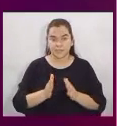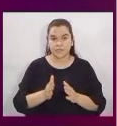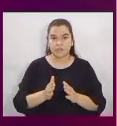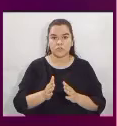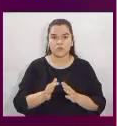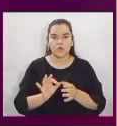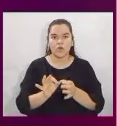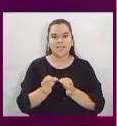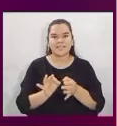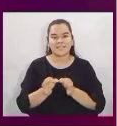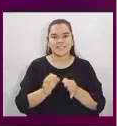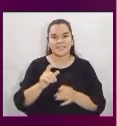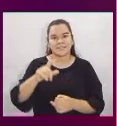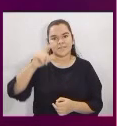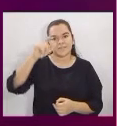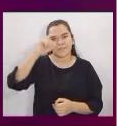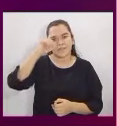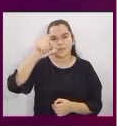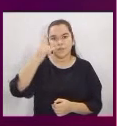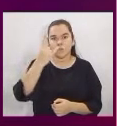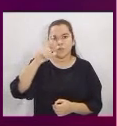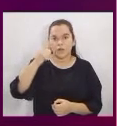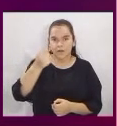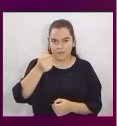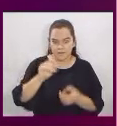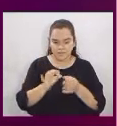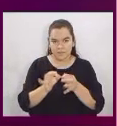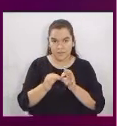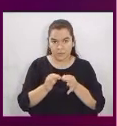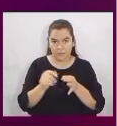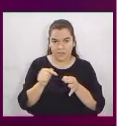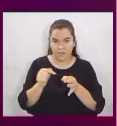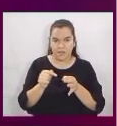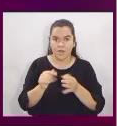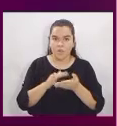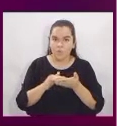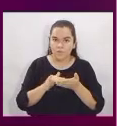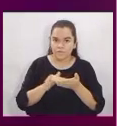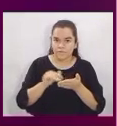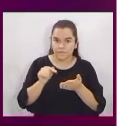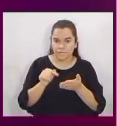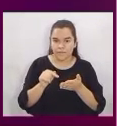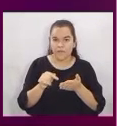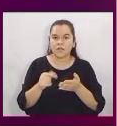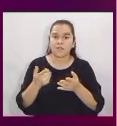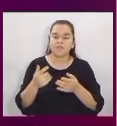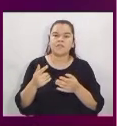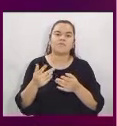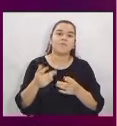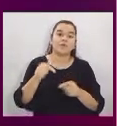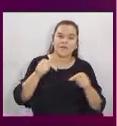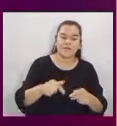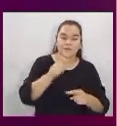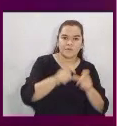hablamos de células madres, aunque ahora ya este capítulo ha sido